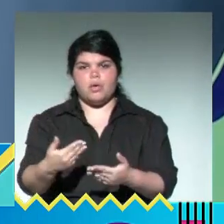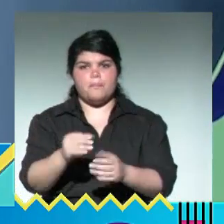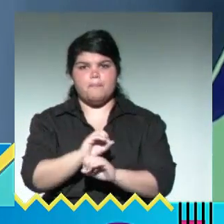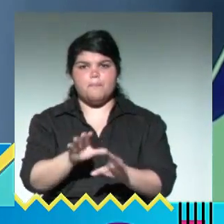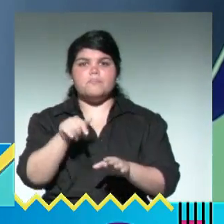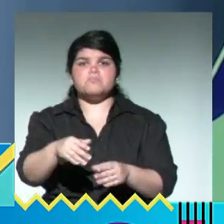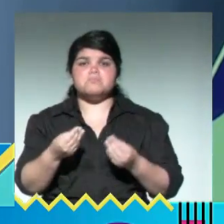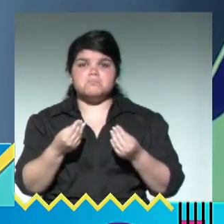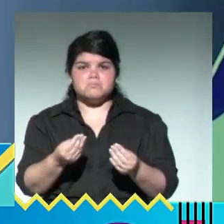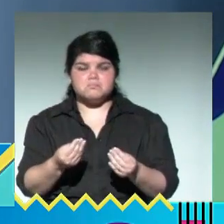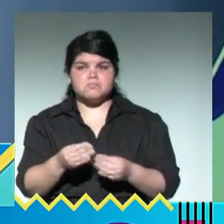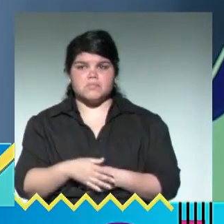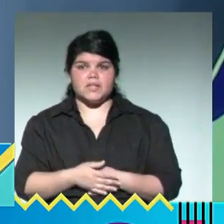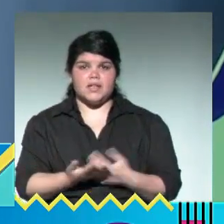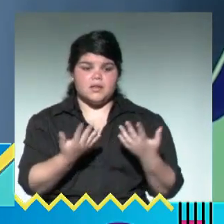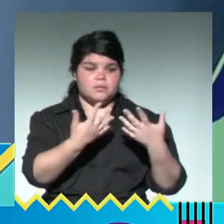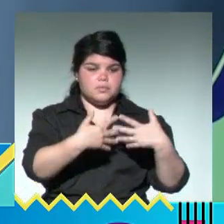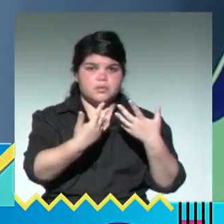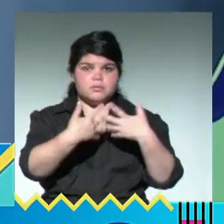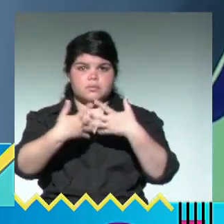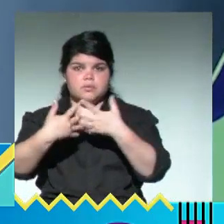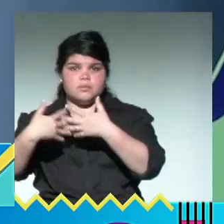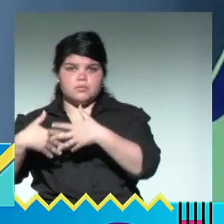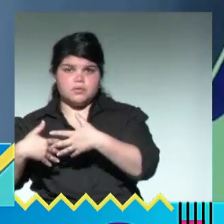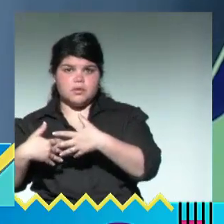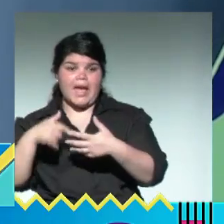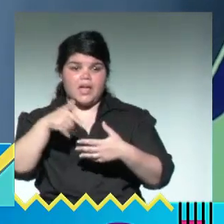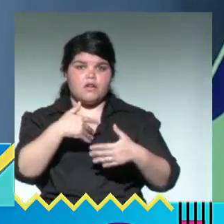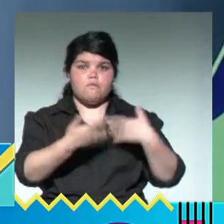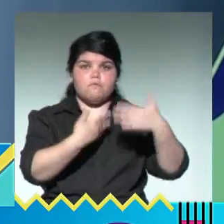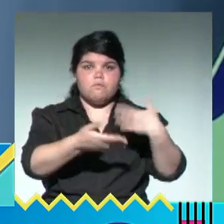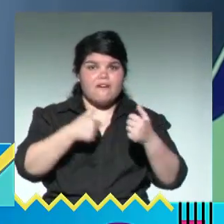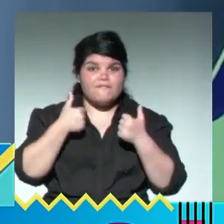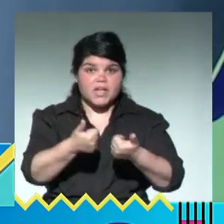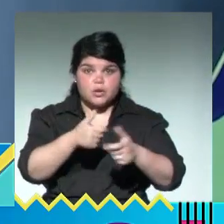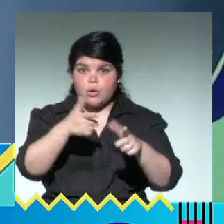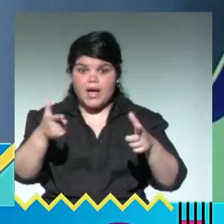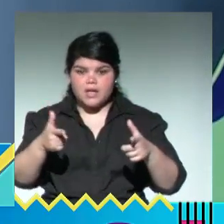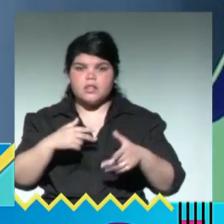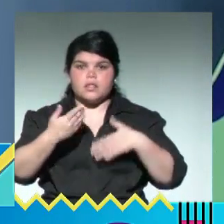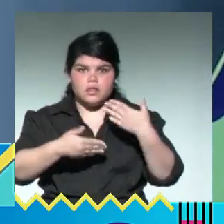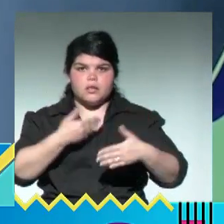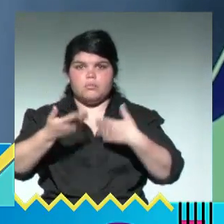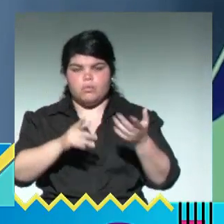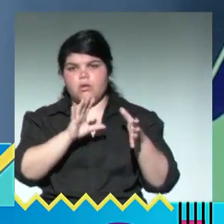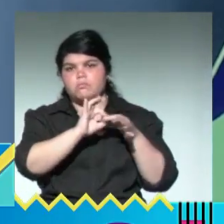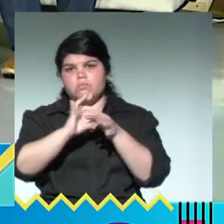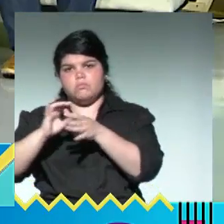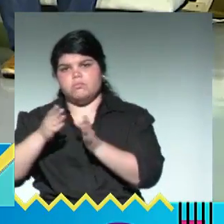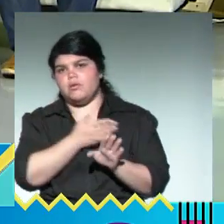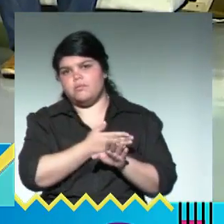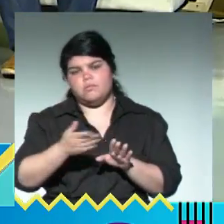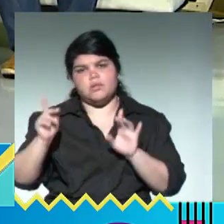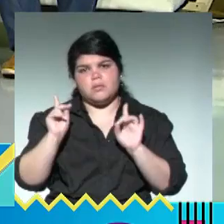un engranaje que si una cosa no funciona del todo bien, empezás a tener problemas en el resto de las variables.